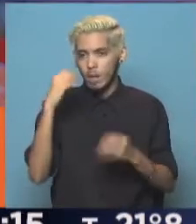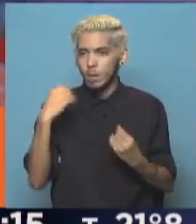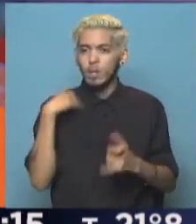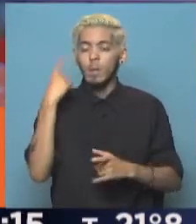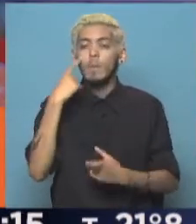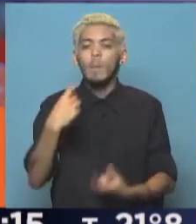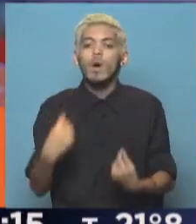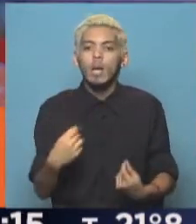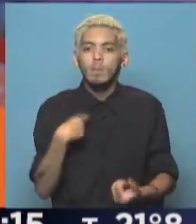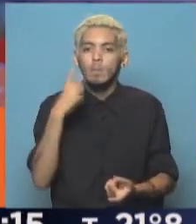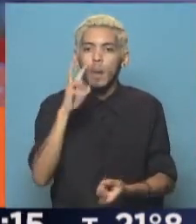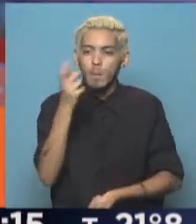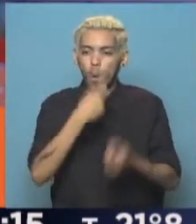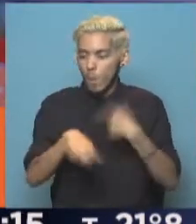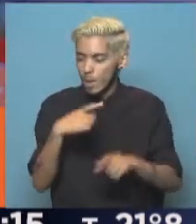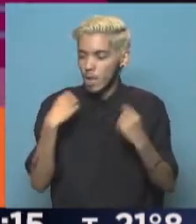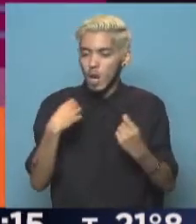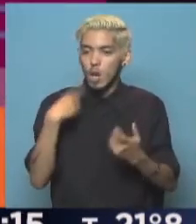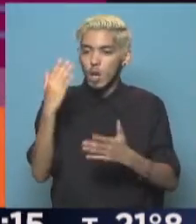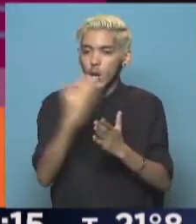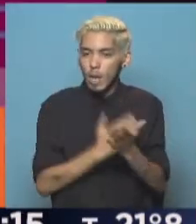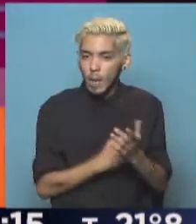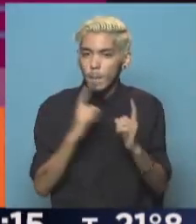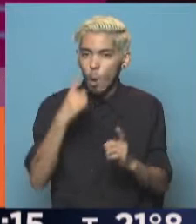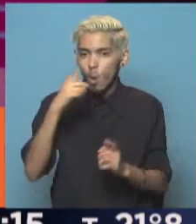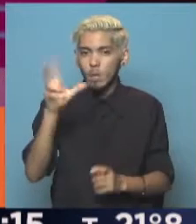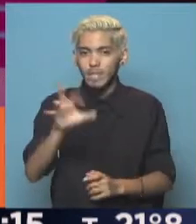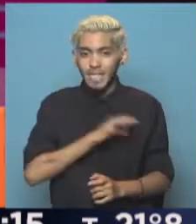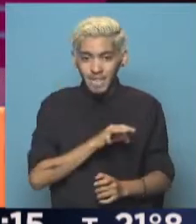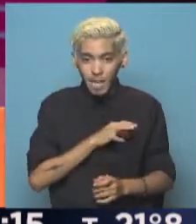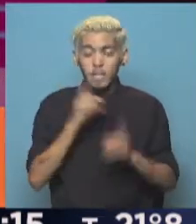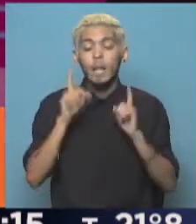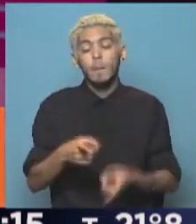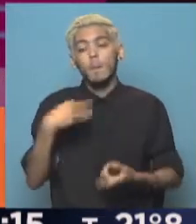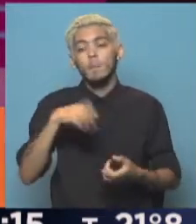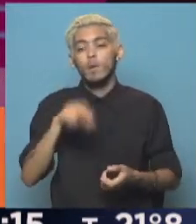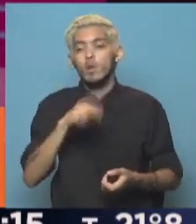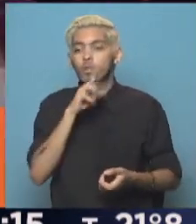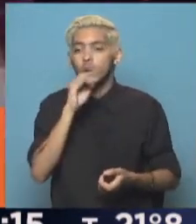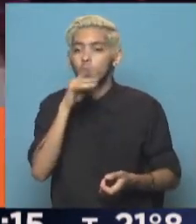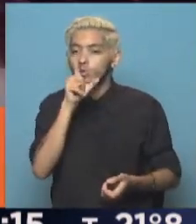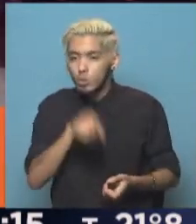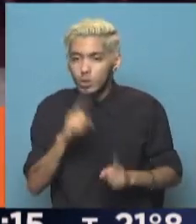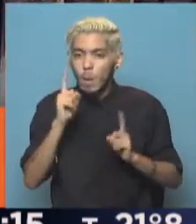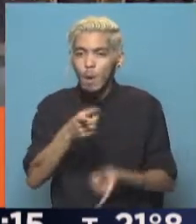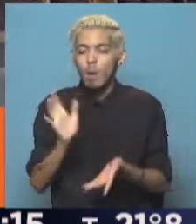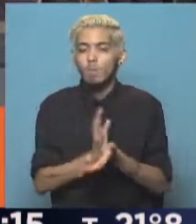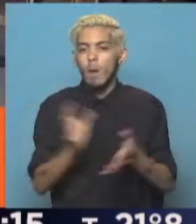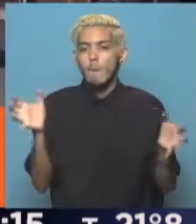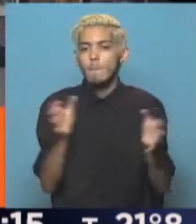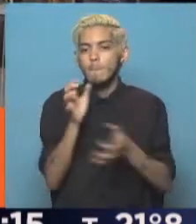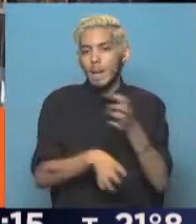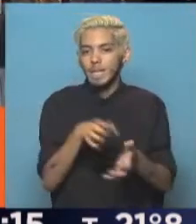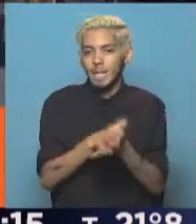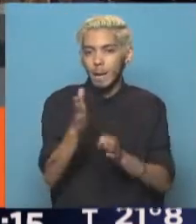es una pyme miramos sus ventas lo que facturan los últimos tres años y por supuesto un monotributista para nosotros es una microempresa nunca está facturando